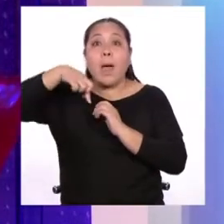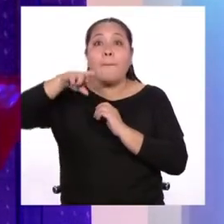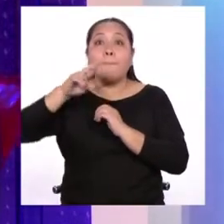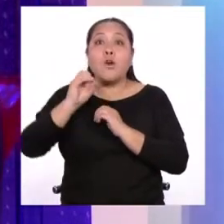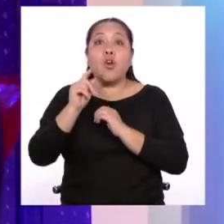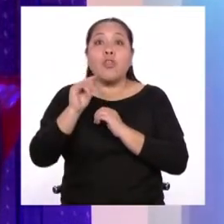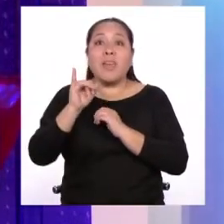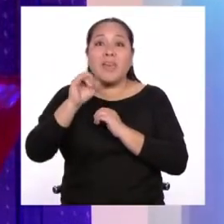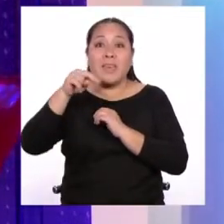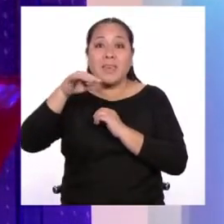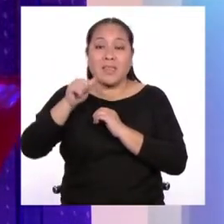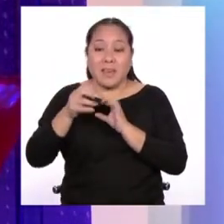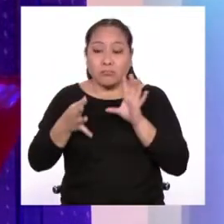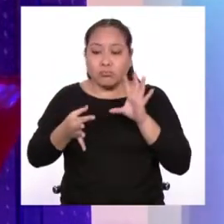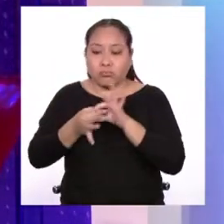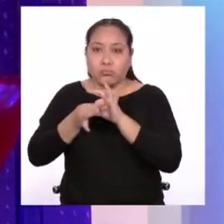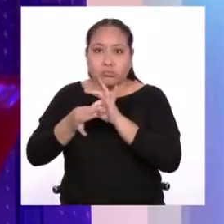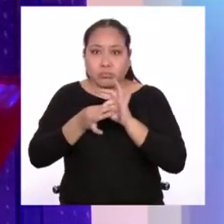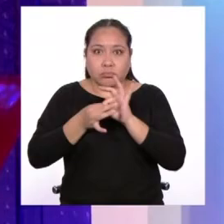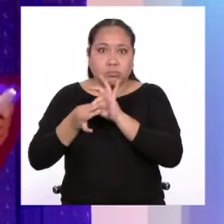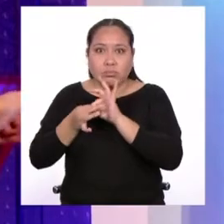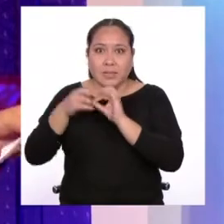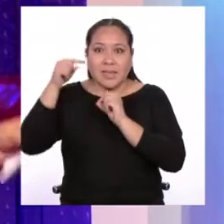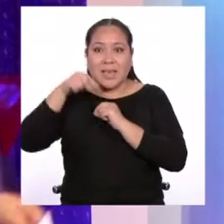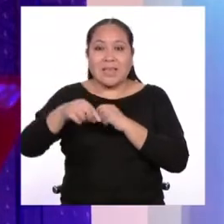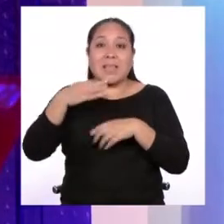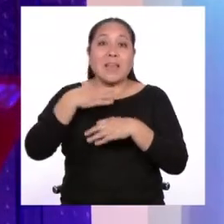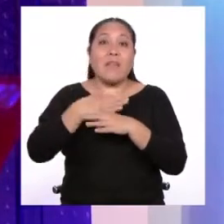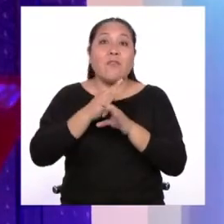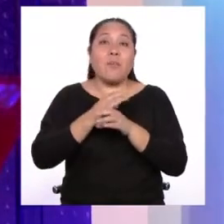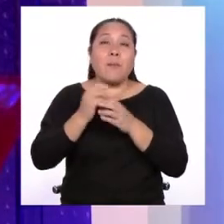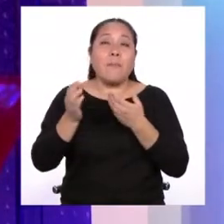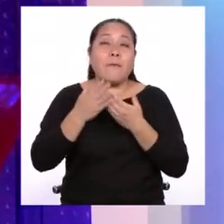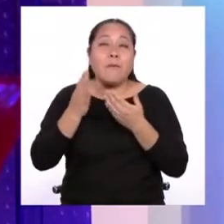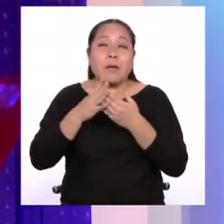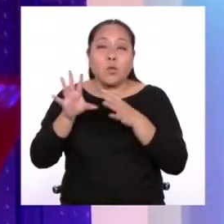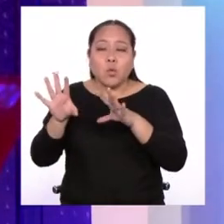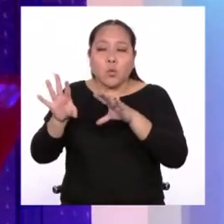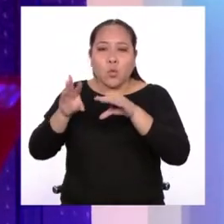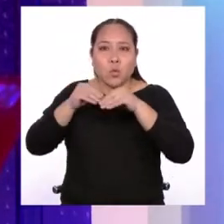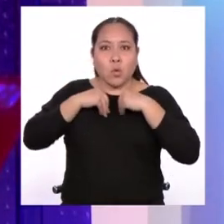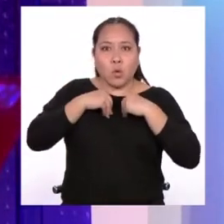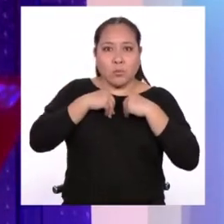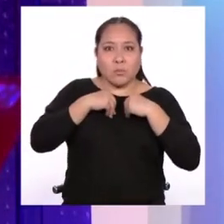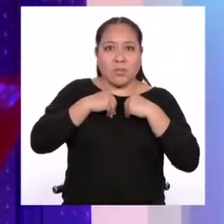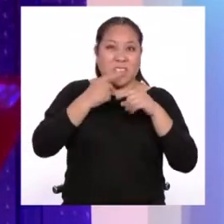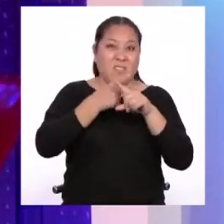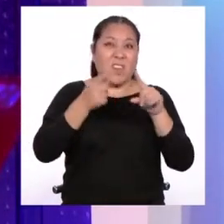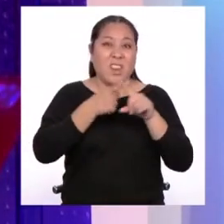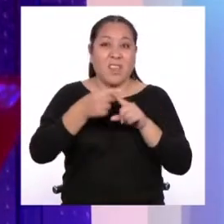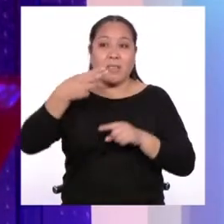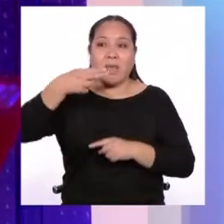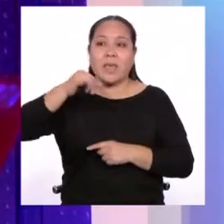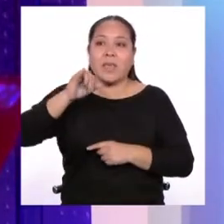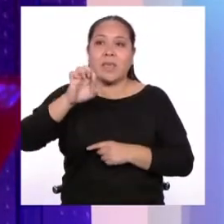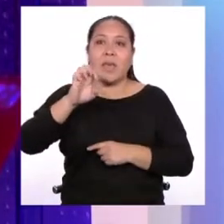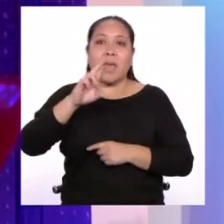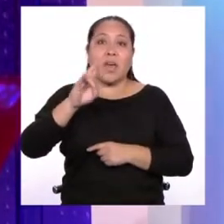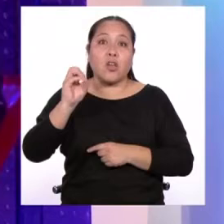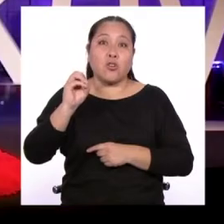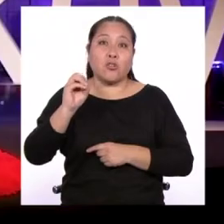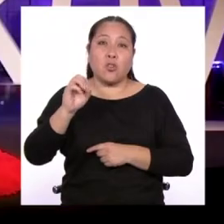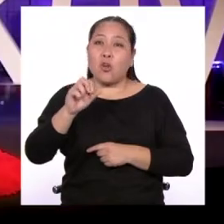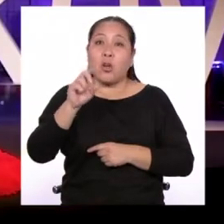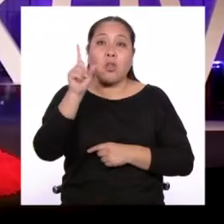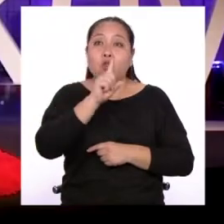eso hace la diferencia en el mecanismo de absorción con los hierros no hemínicos.